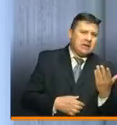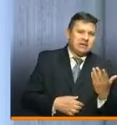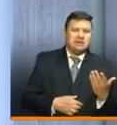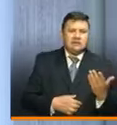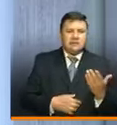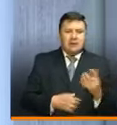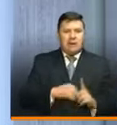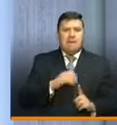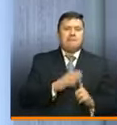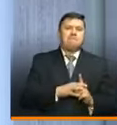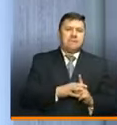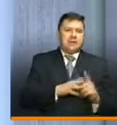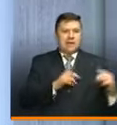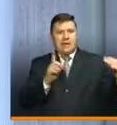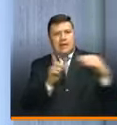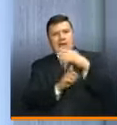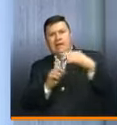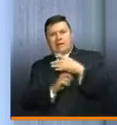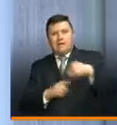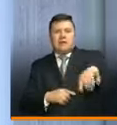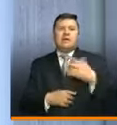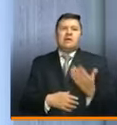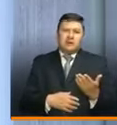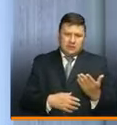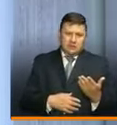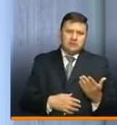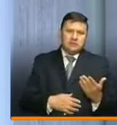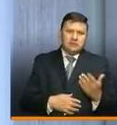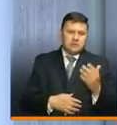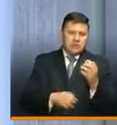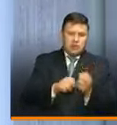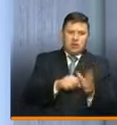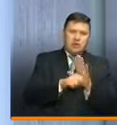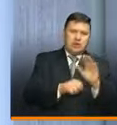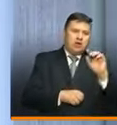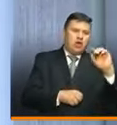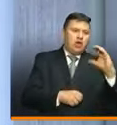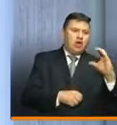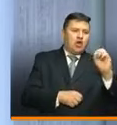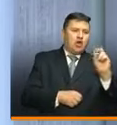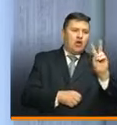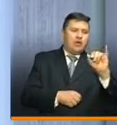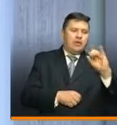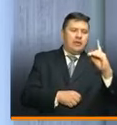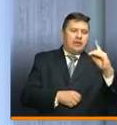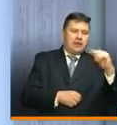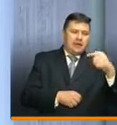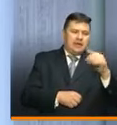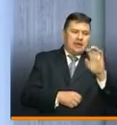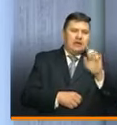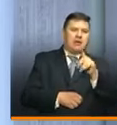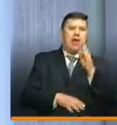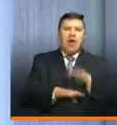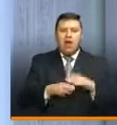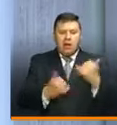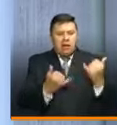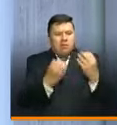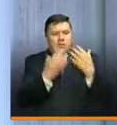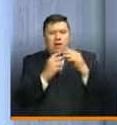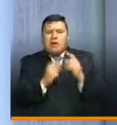que generan riesgo adicional para el COVID-19, como personas con diabetes, con hipertensión arterial,